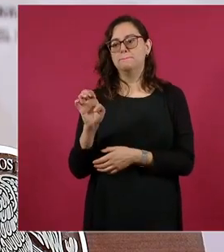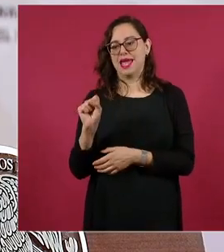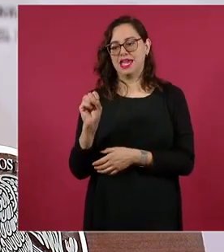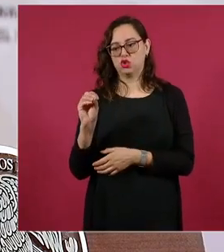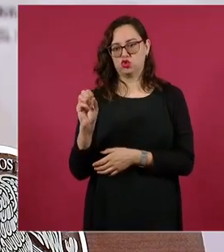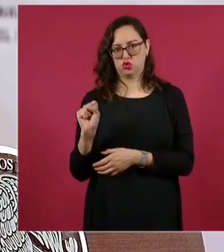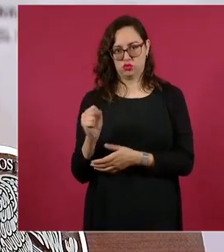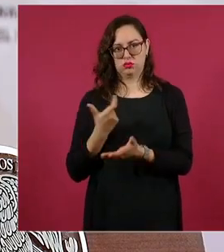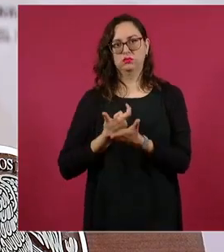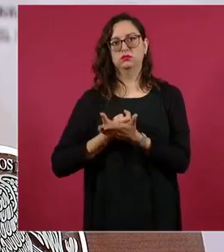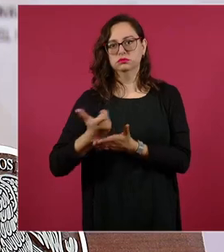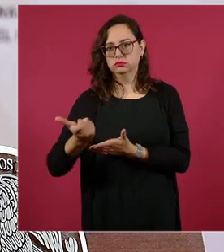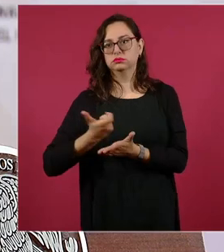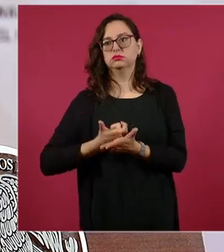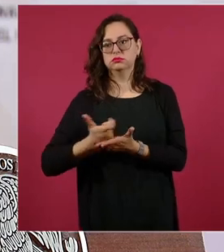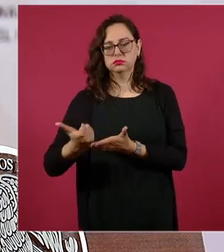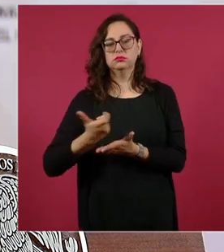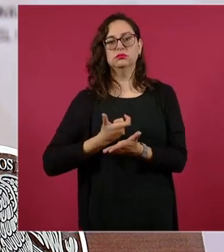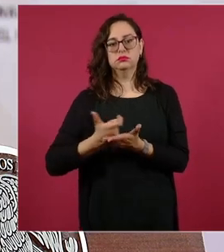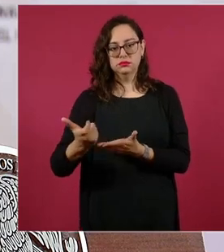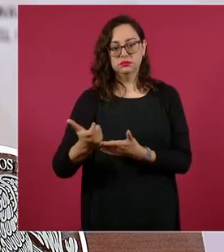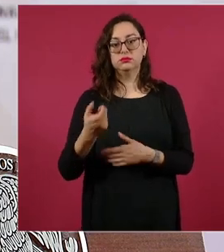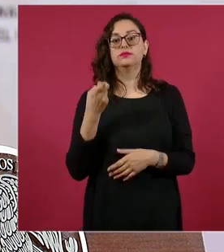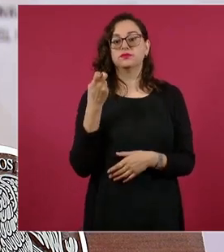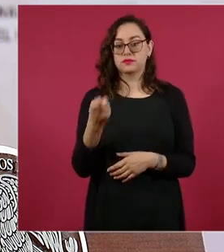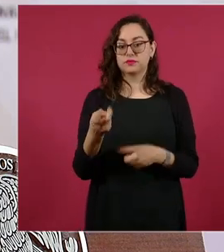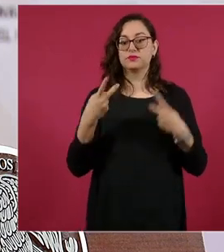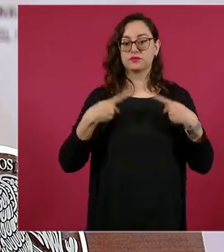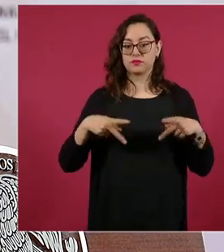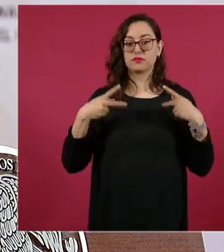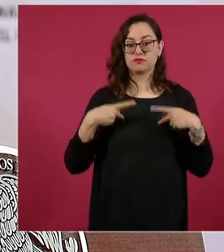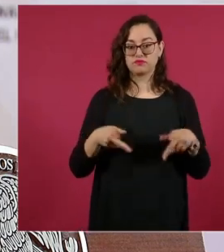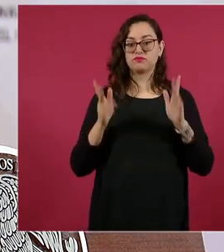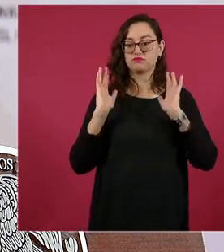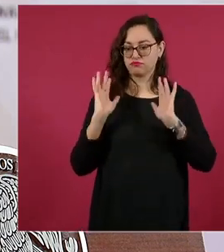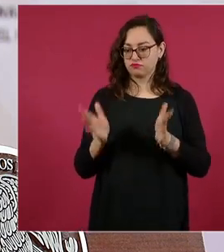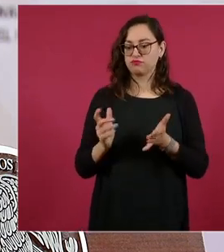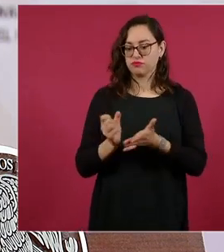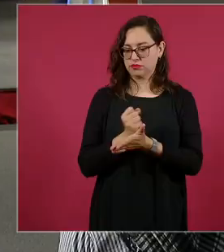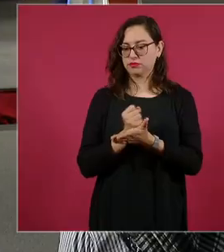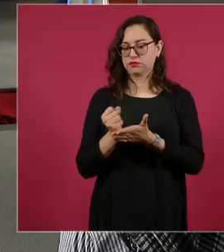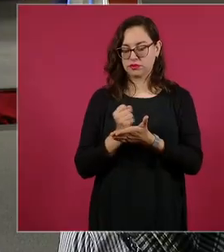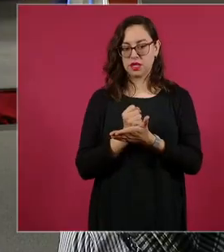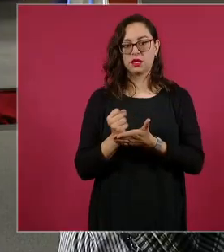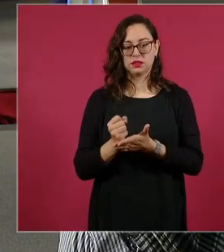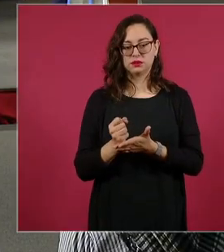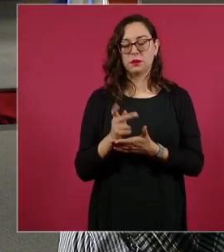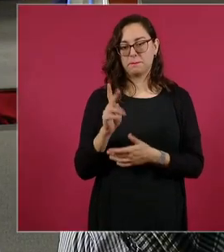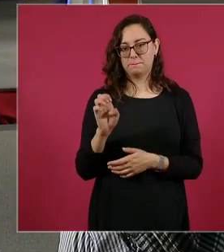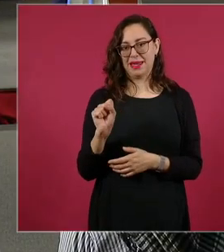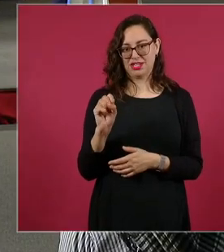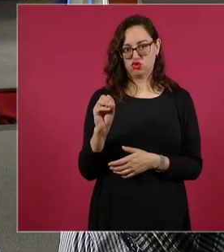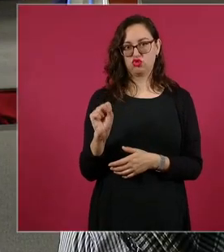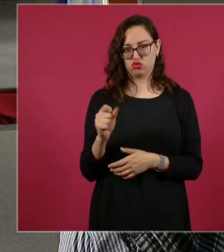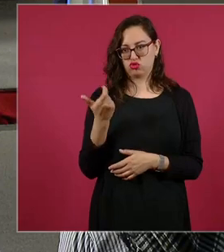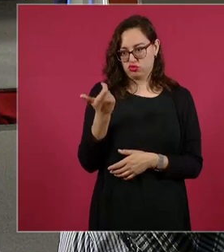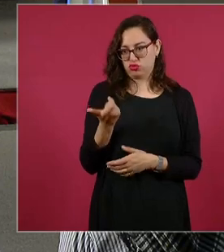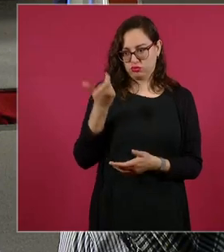proceso, pero bueno, la gente ya está accediendo a créditos en pesos. Otra cosa que también es muy importante,